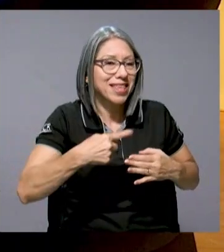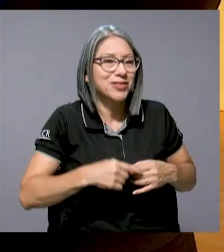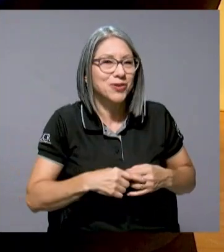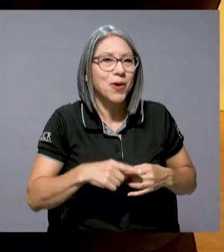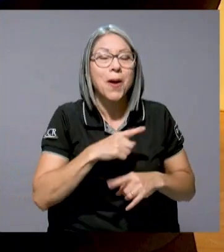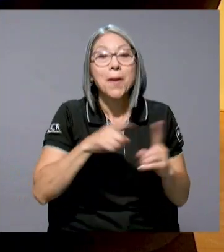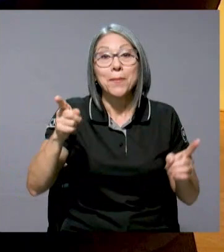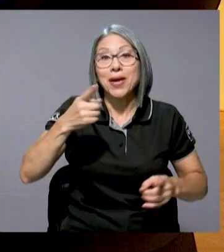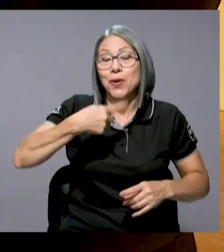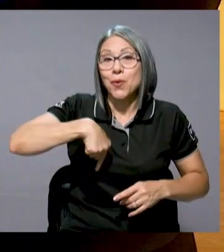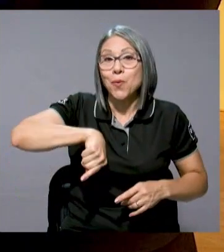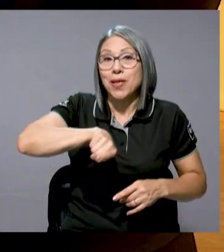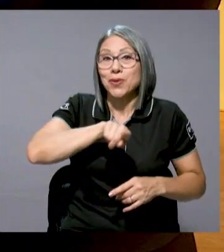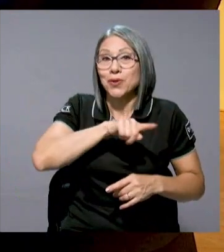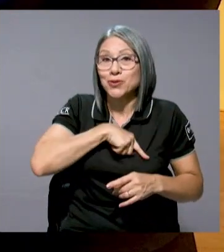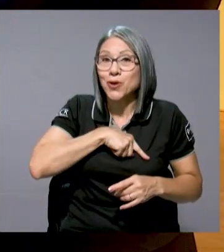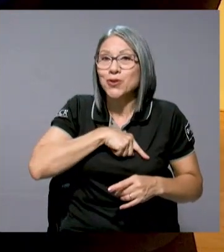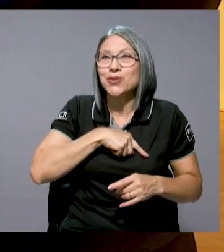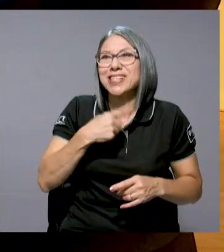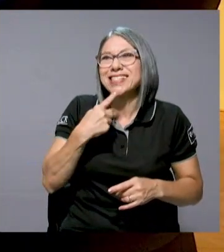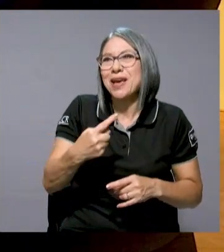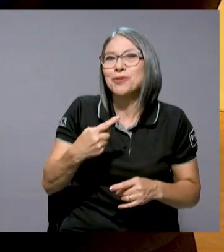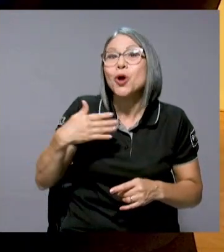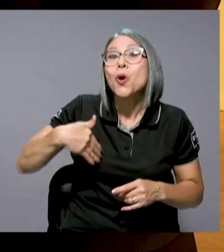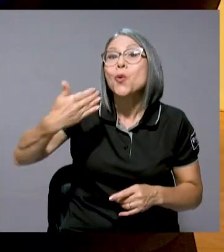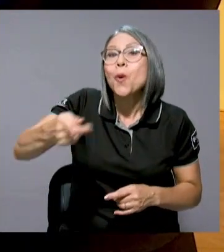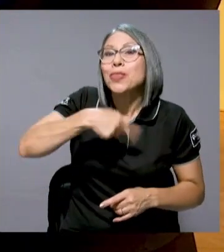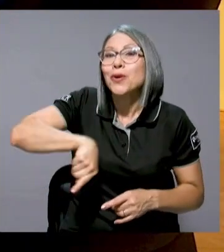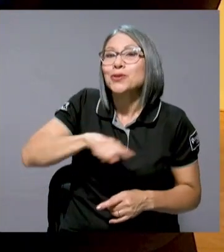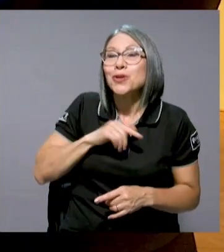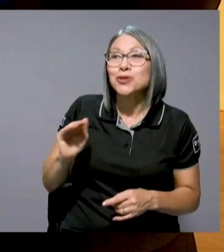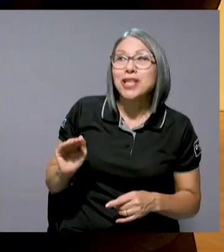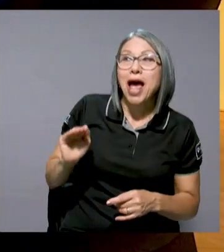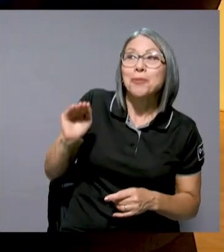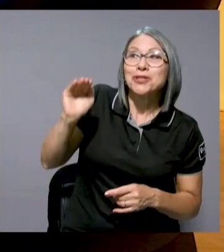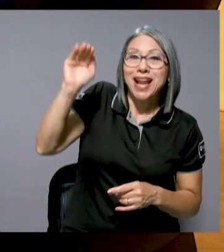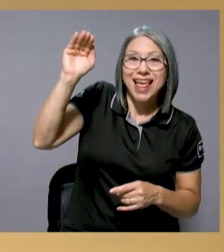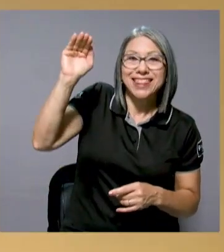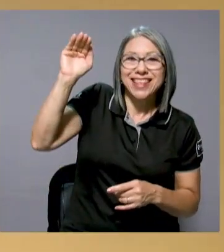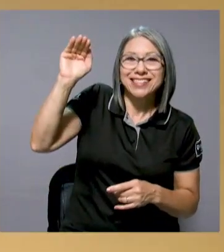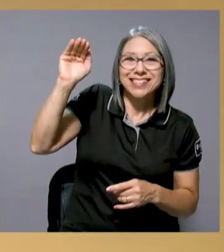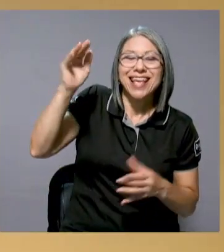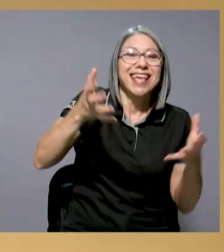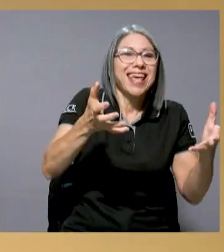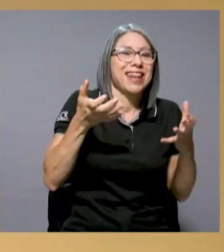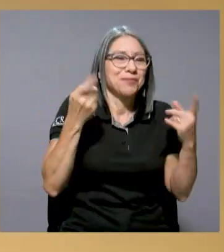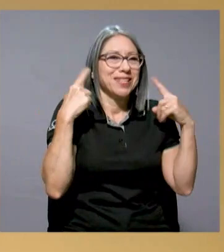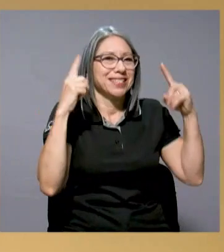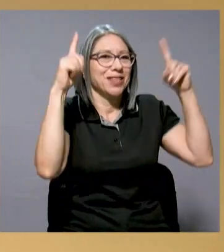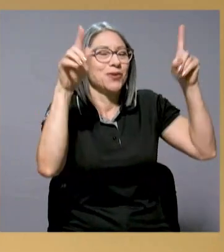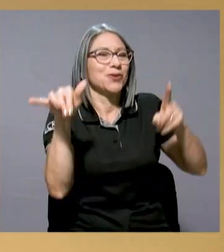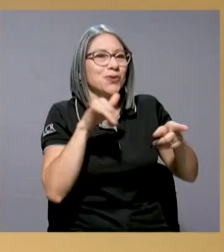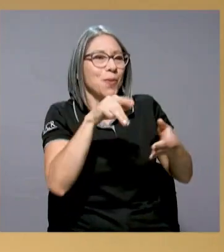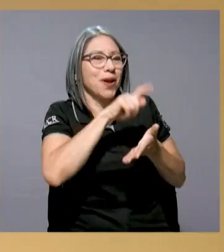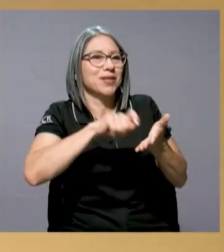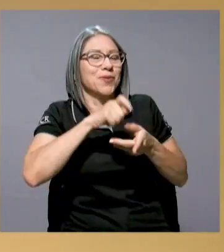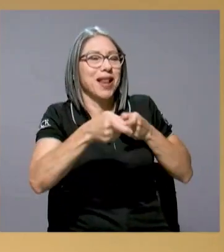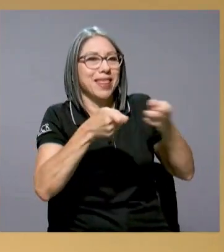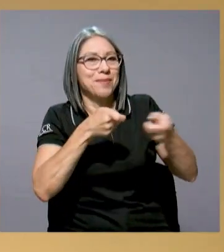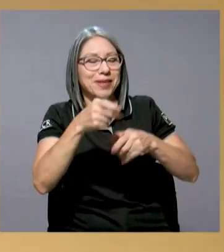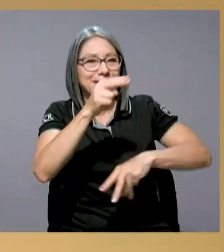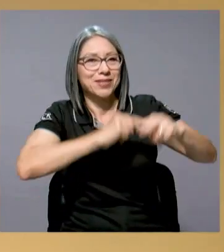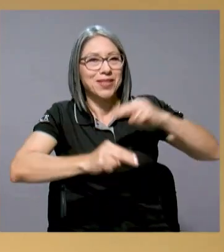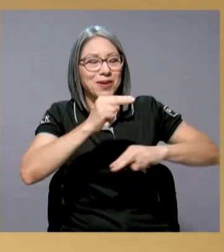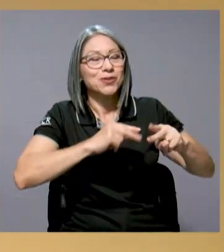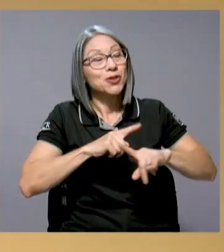de Economía quisiéramos ser tan exitosos como la Escuela de Administración de Negocios.